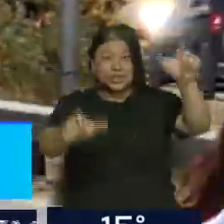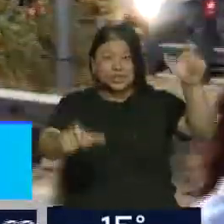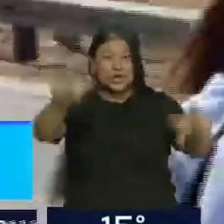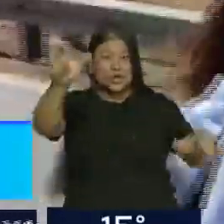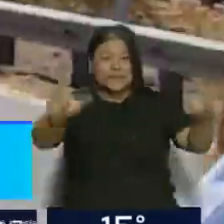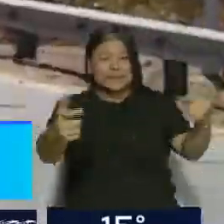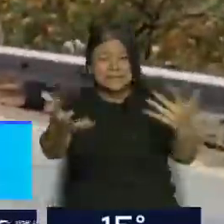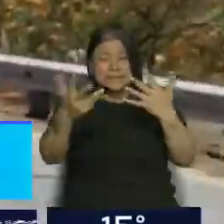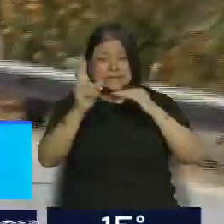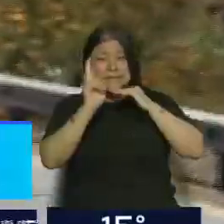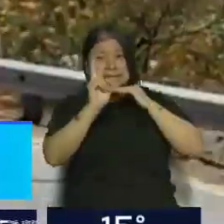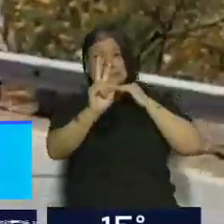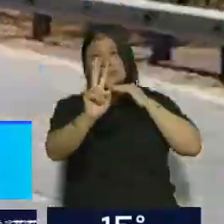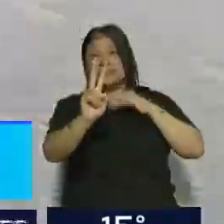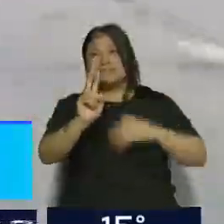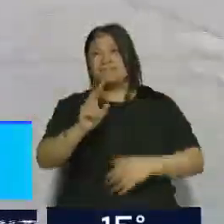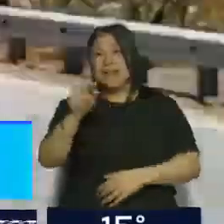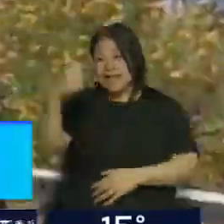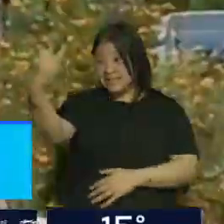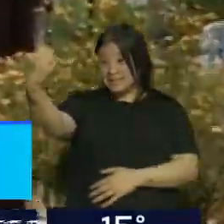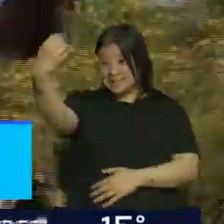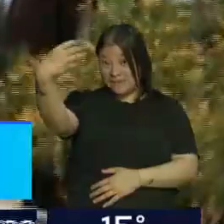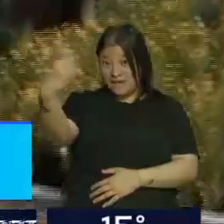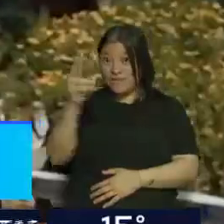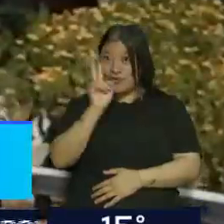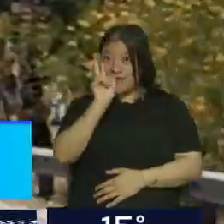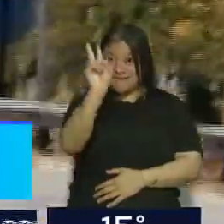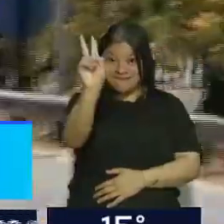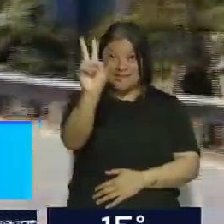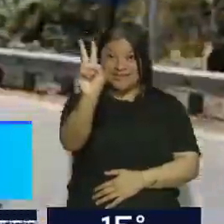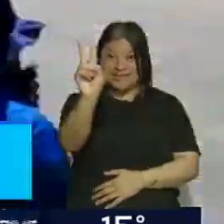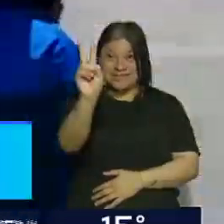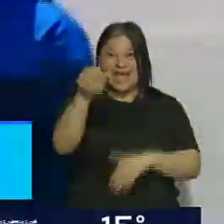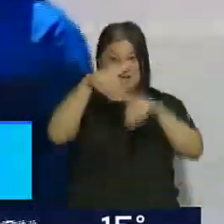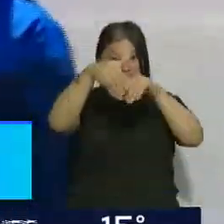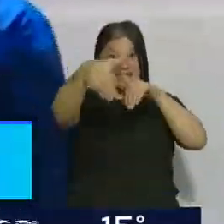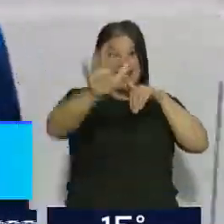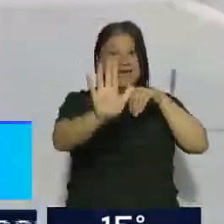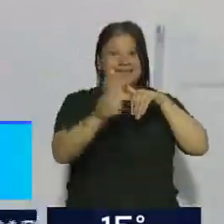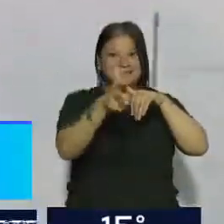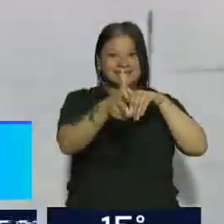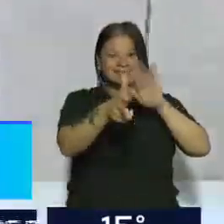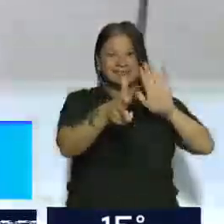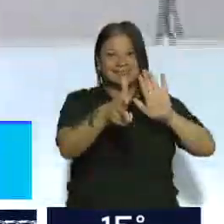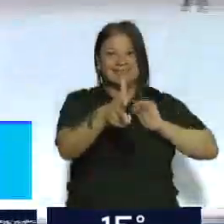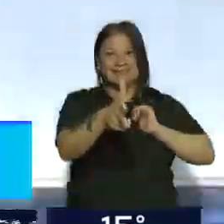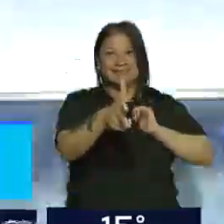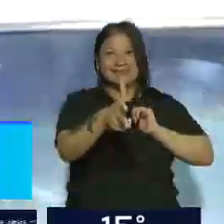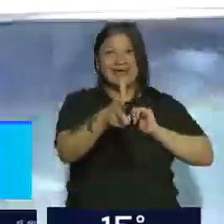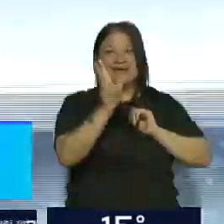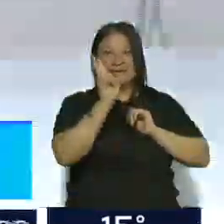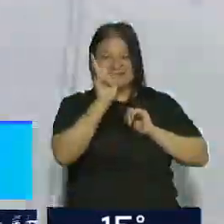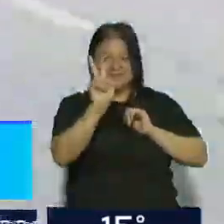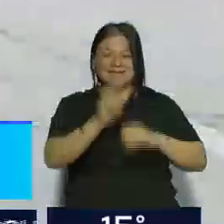caravana. Bueno, en aquel semáforo que se ve a lo lejos, está frenada la batea. Y se empieza a